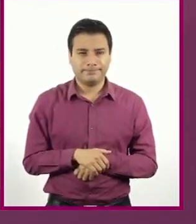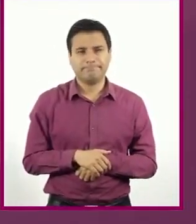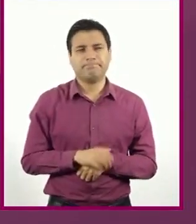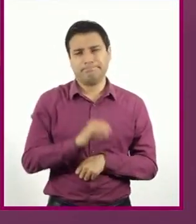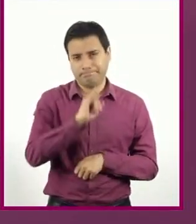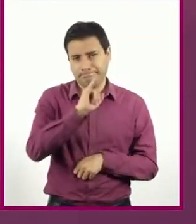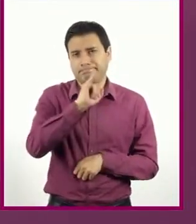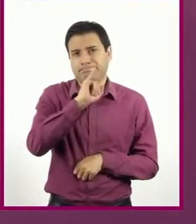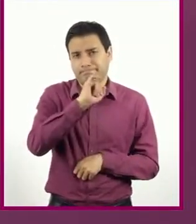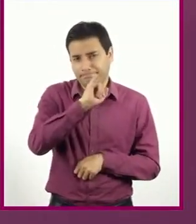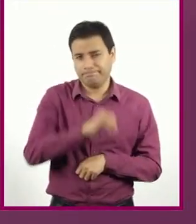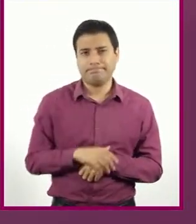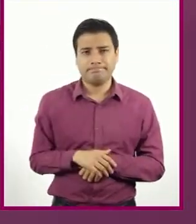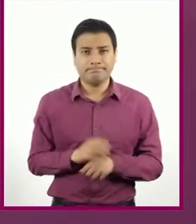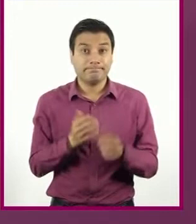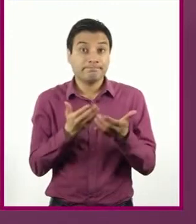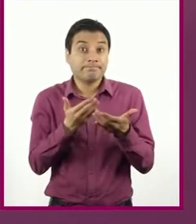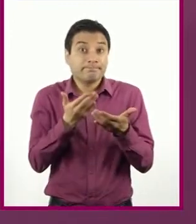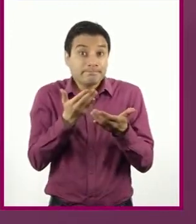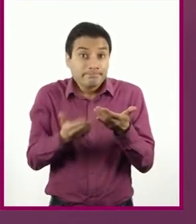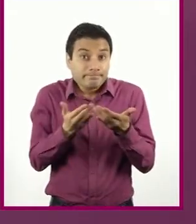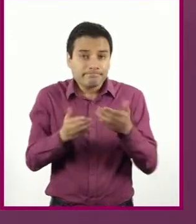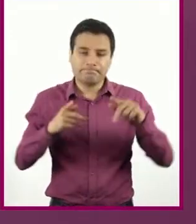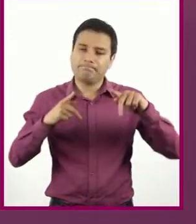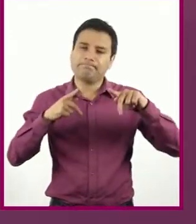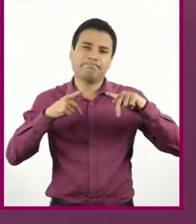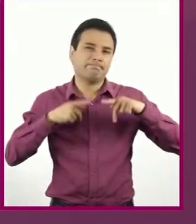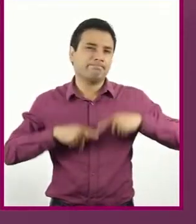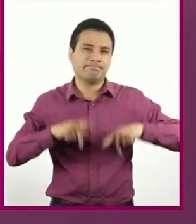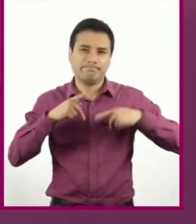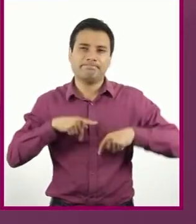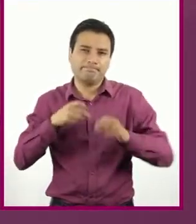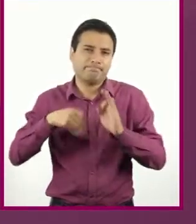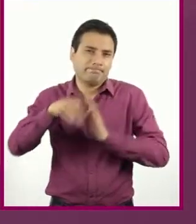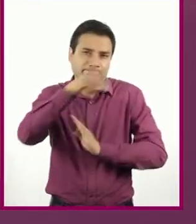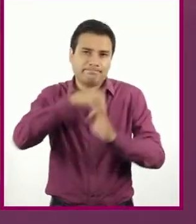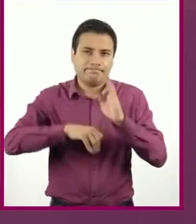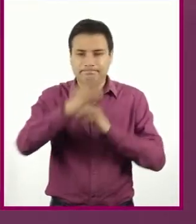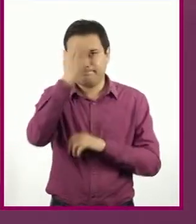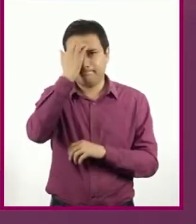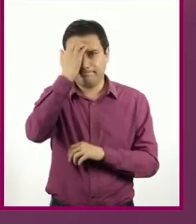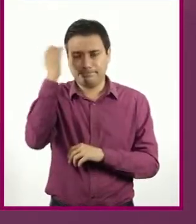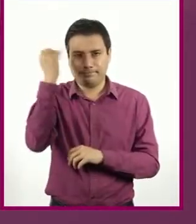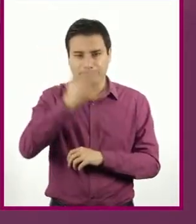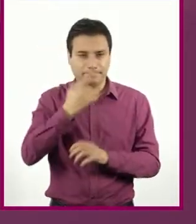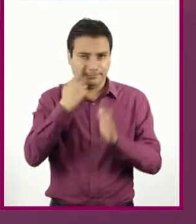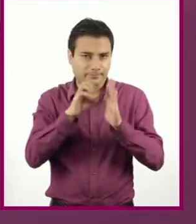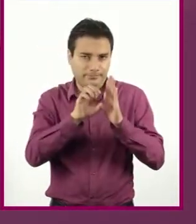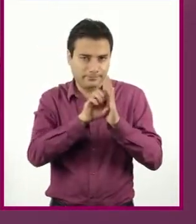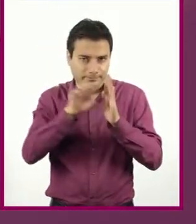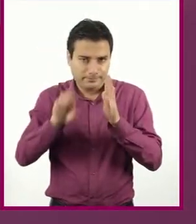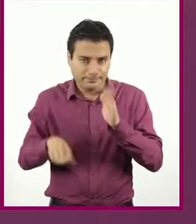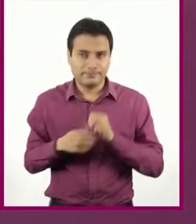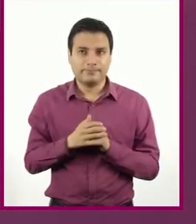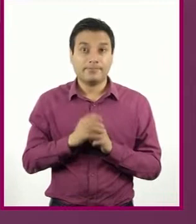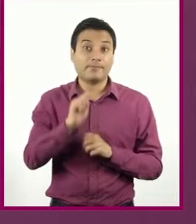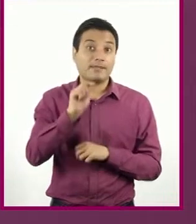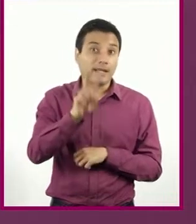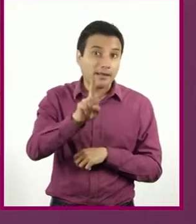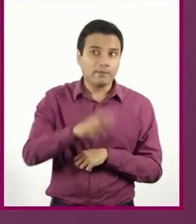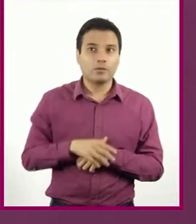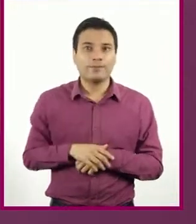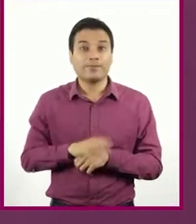¡Claro! En la actualidad casi todos estamos familiarizados con las imágenes. Por ejemplo, las que genera la televisión,